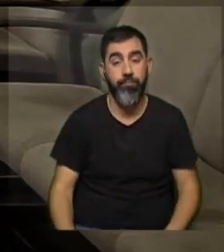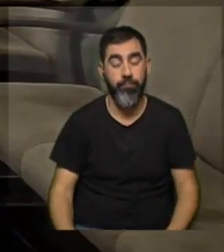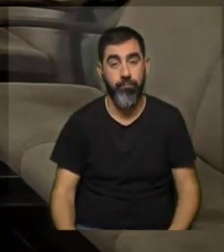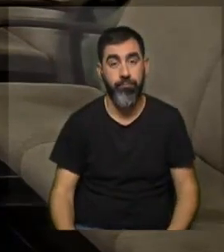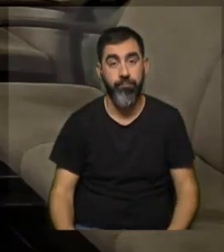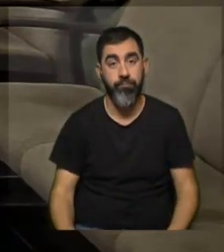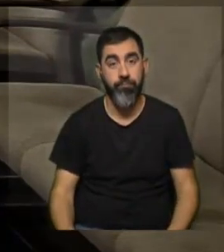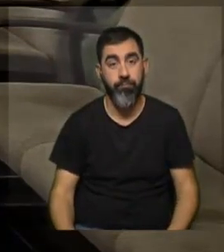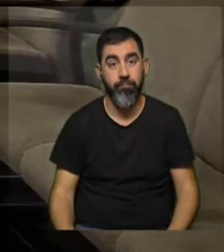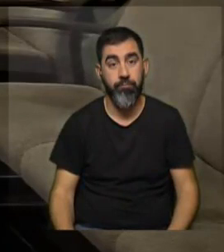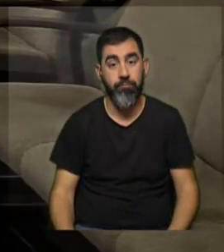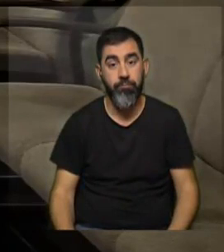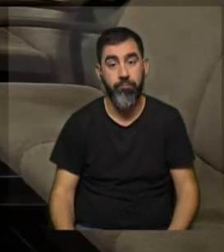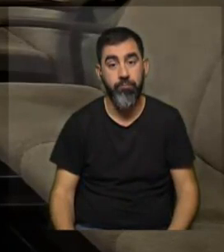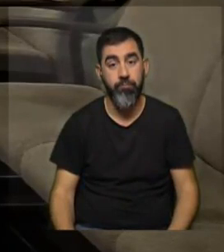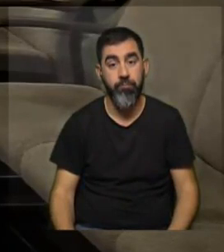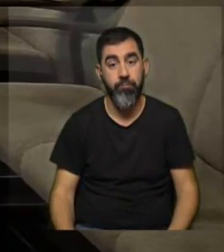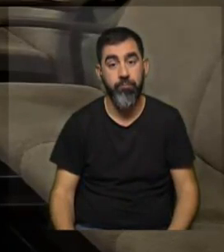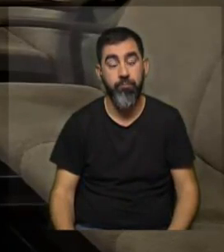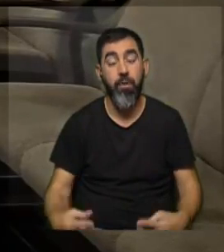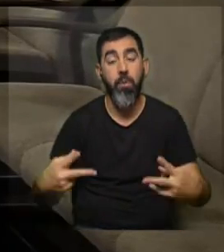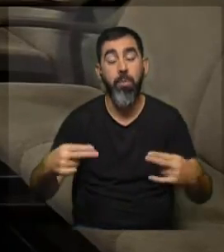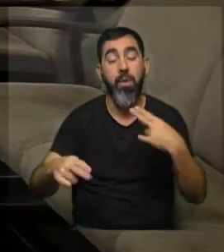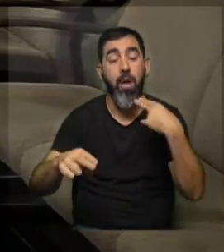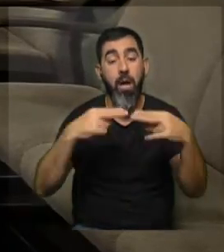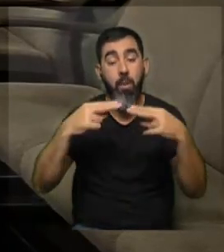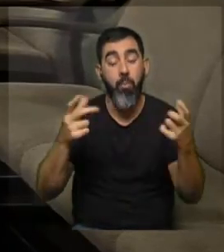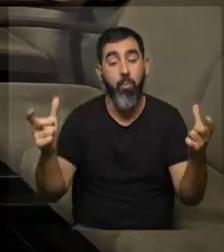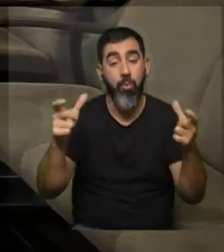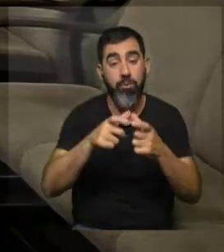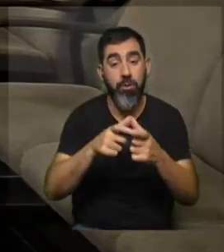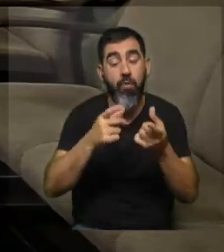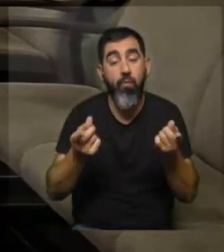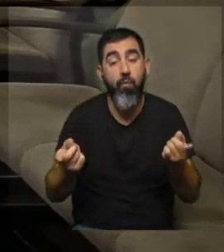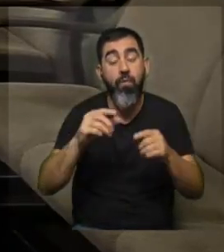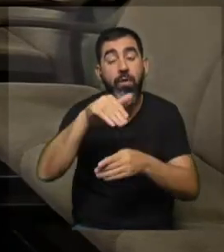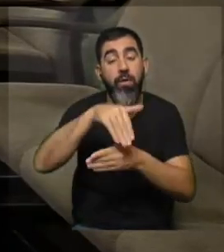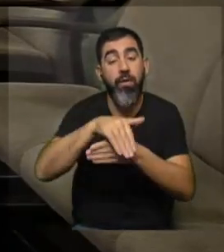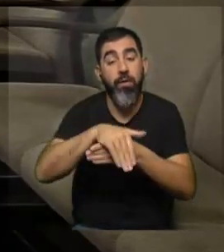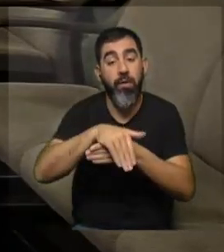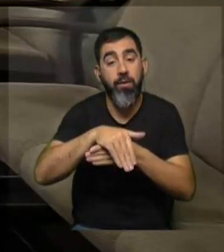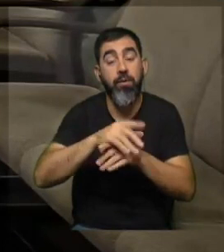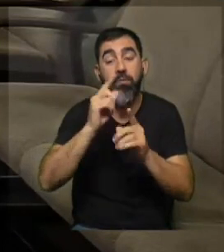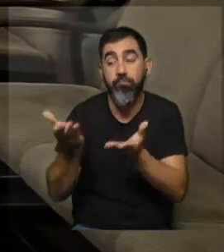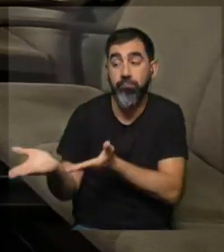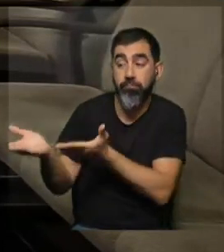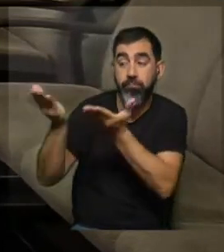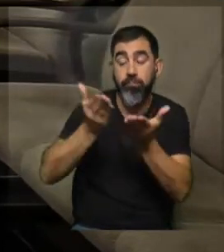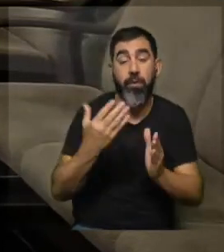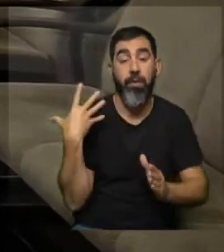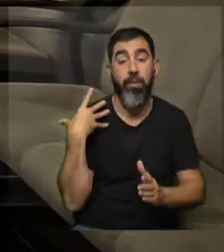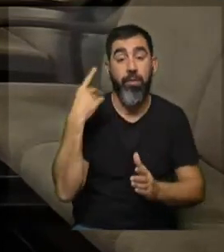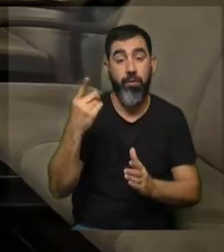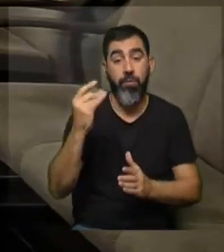tomar una tan una breve pausa para almorzar los integrantes de estas comisiones y volverán en la tarde reciben justamente a los